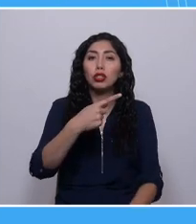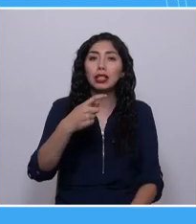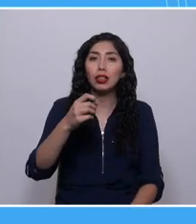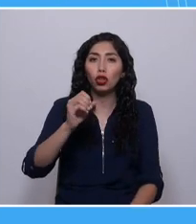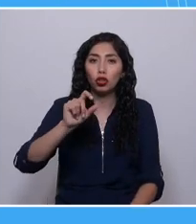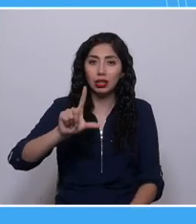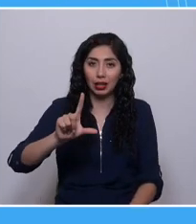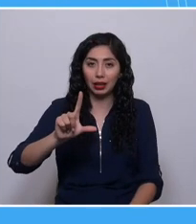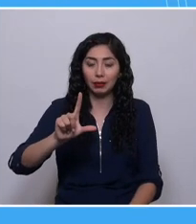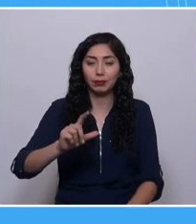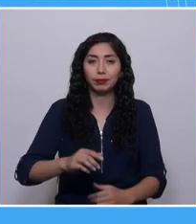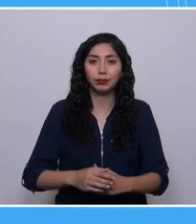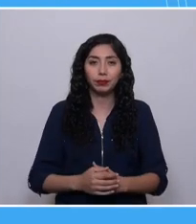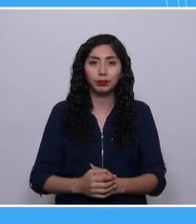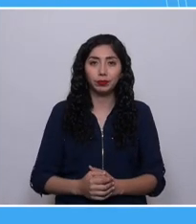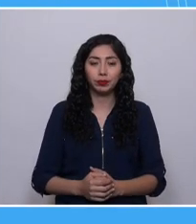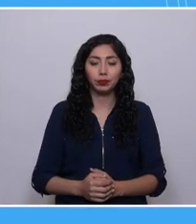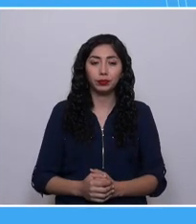107.